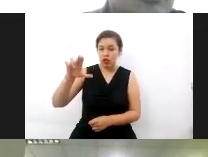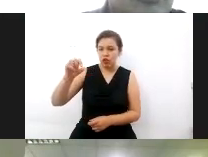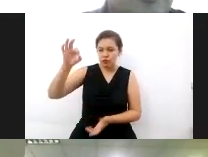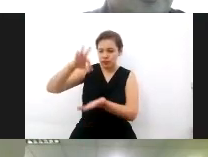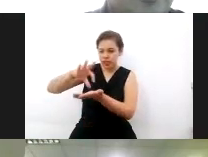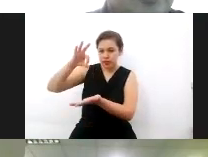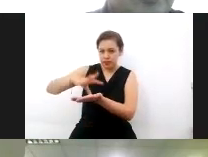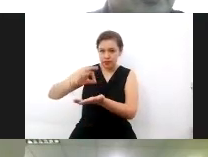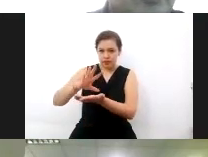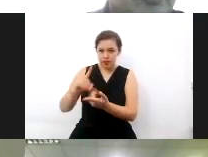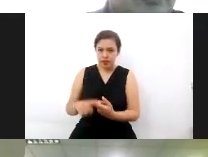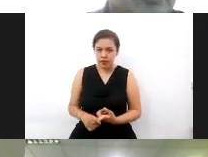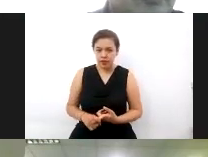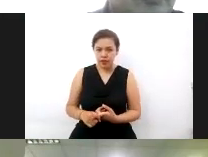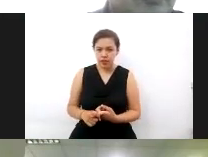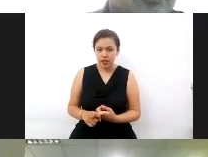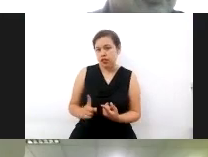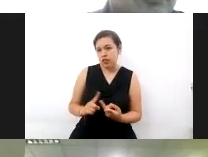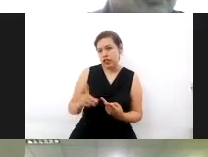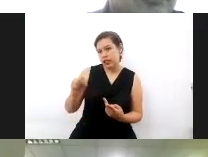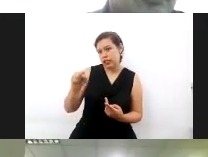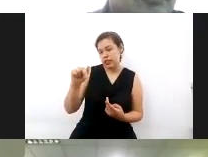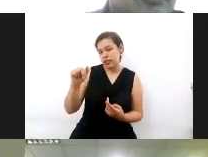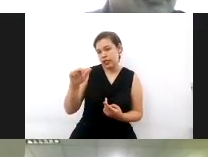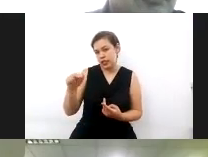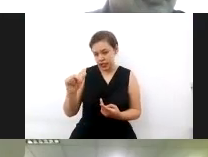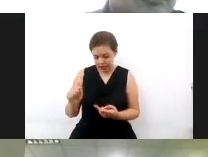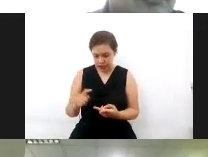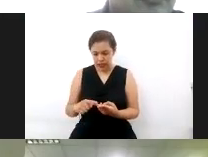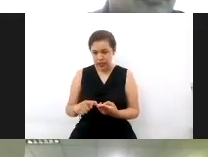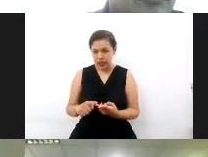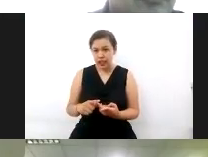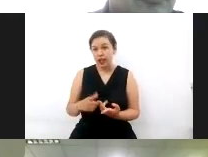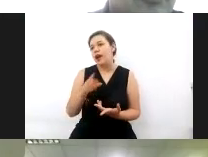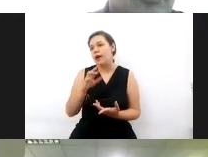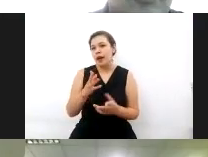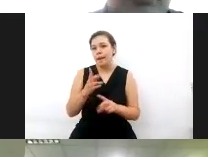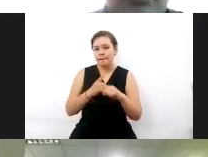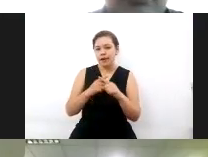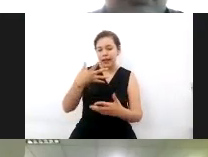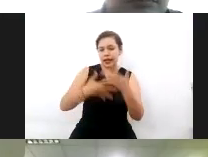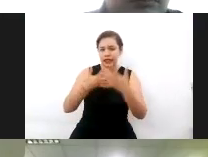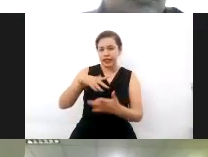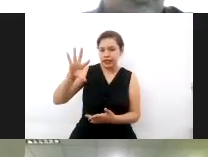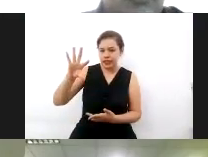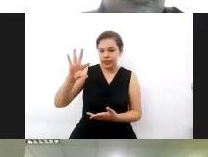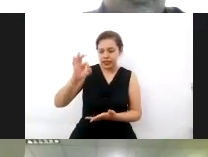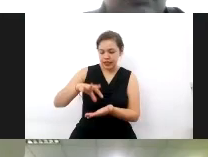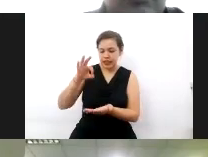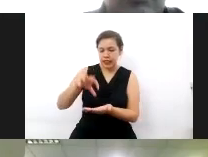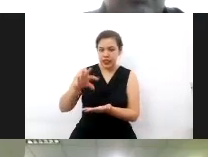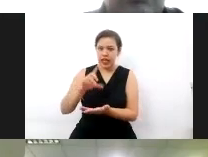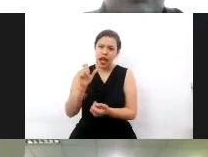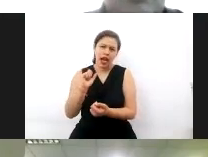agua de dudosa calidad, pues entonces vamos a tener que agregarle 15 gotas de cloro. Y así hasta llegar a lo que nosotros